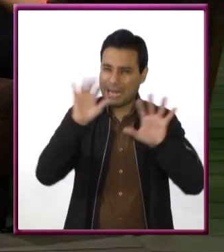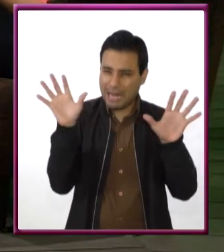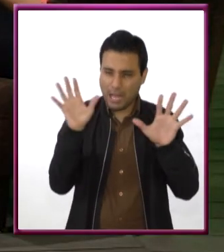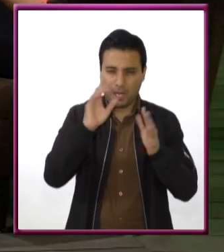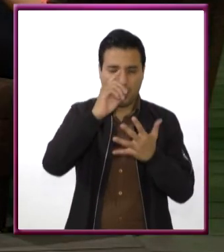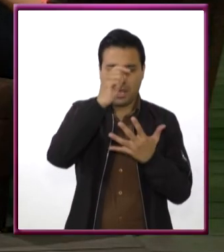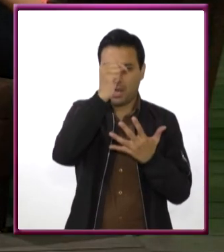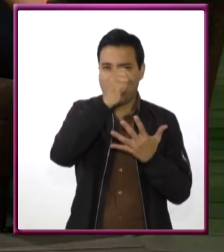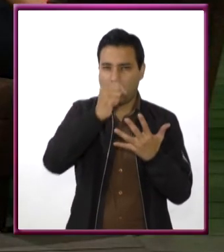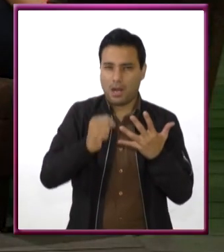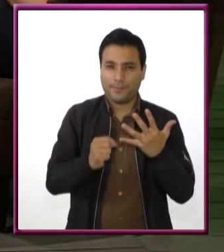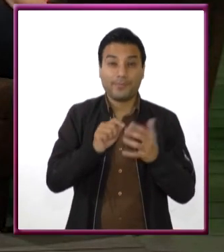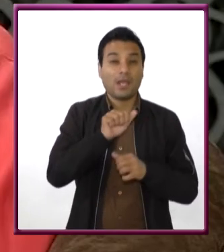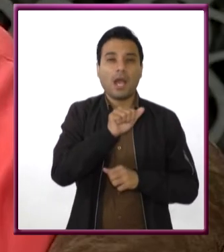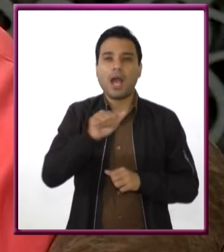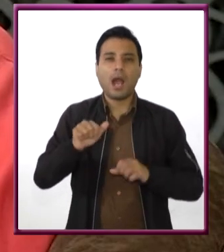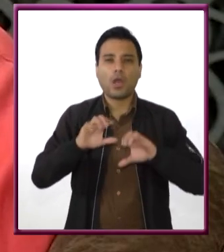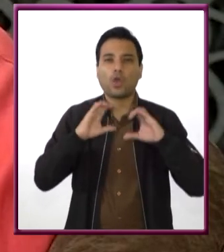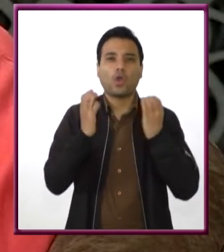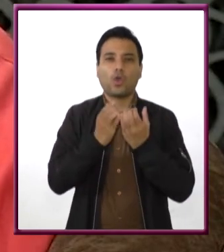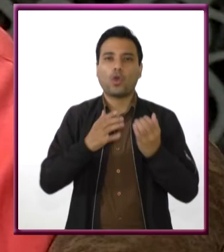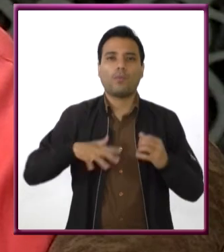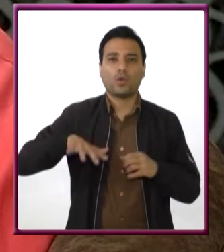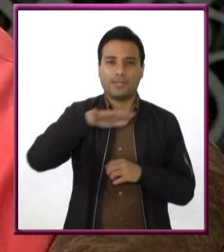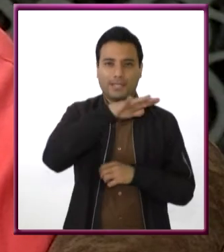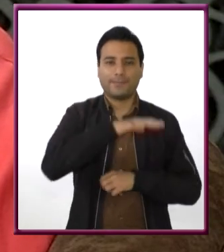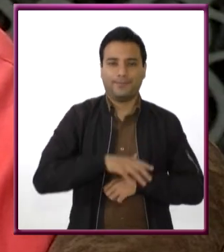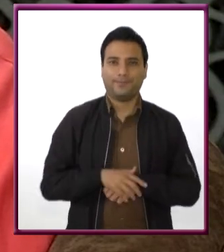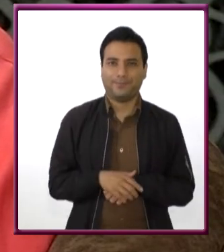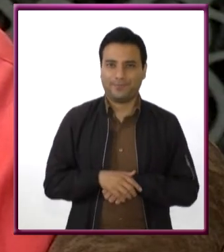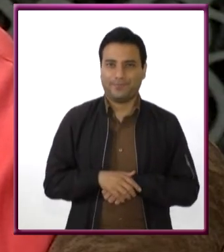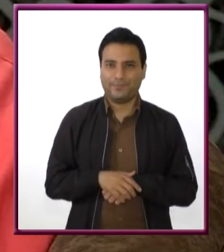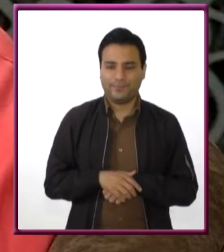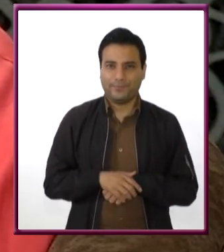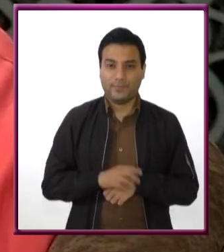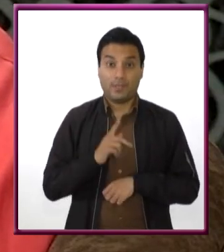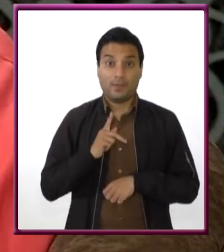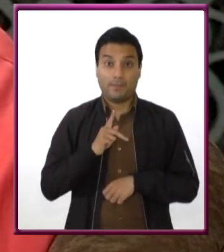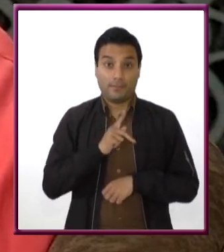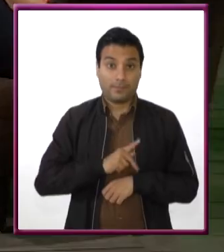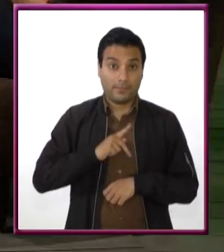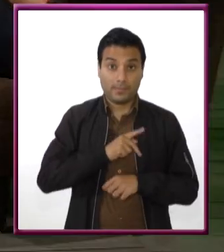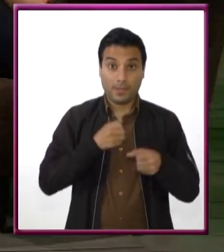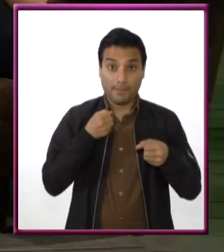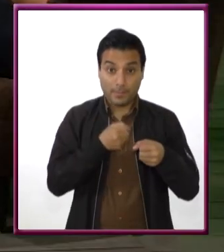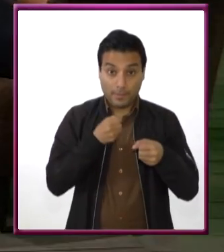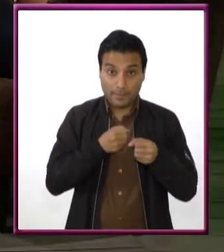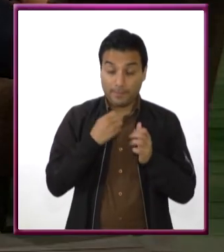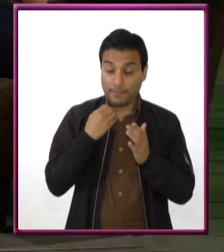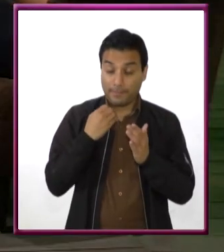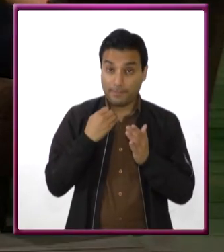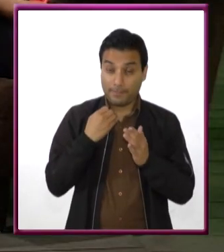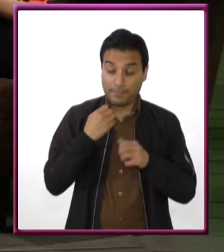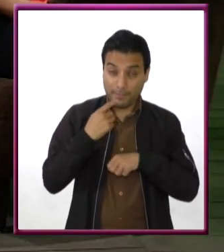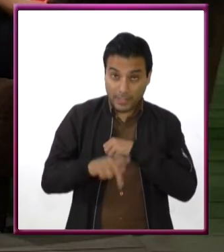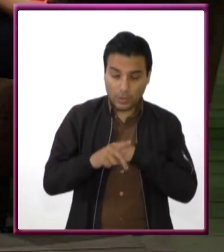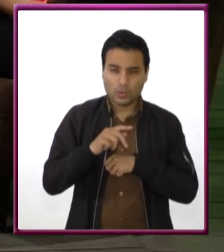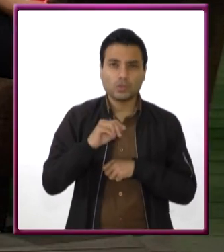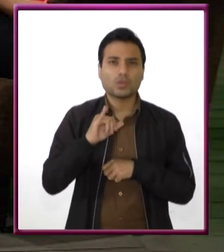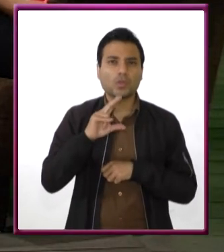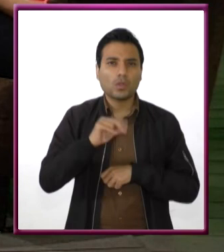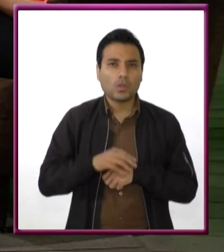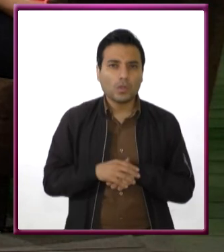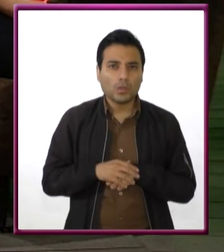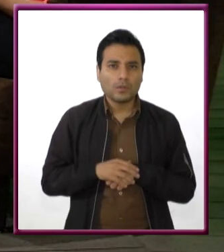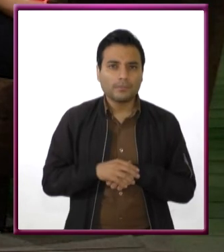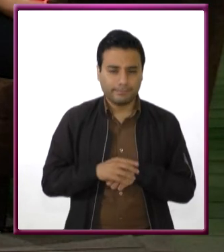cualquier comunidad debe de ser el contenido de estos plaguicidas y la peligrosidad, tanto para los cultivos de